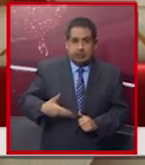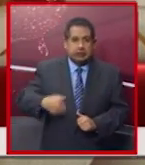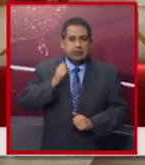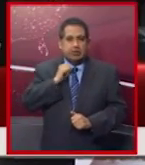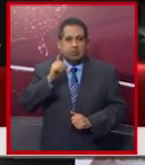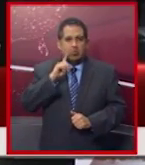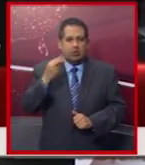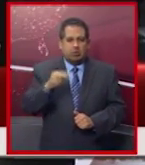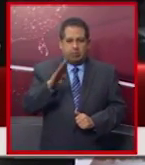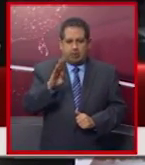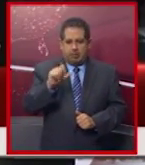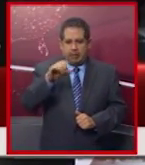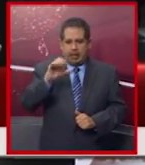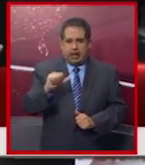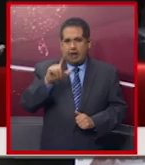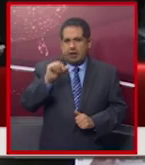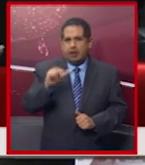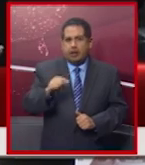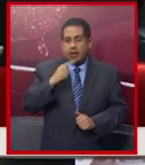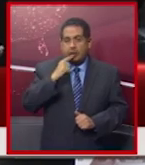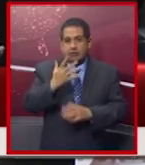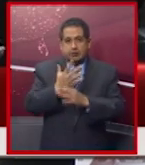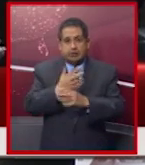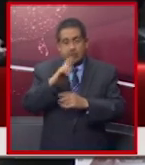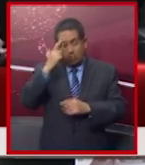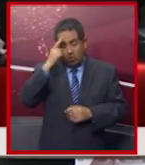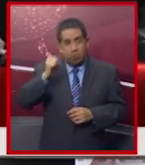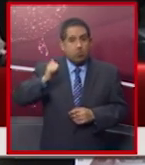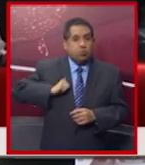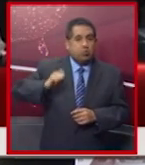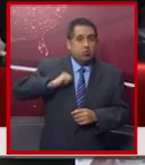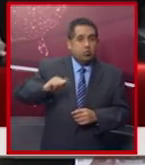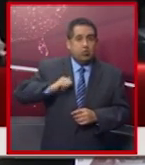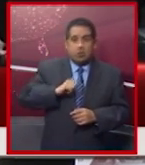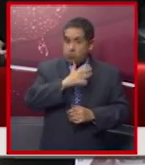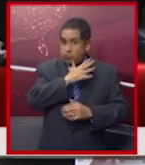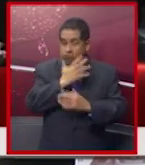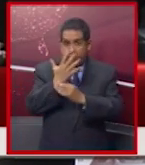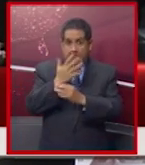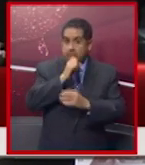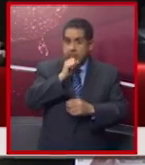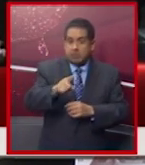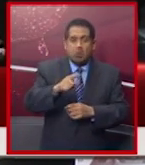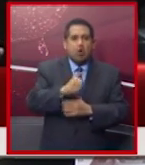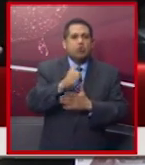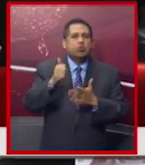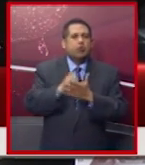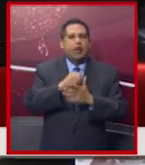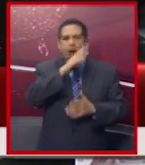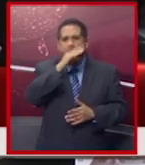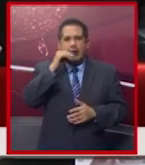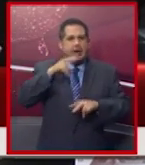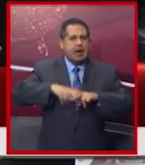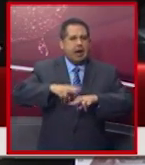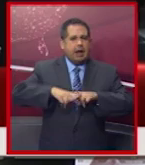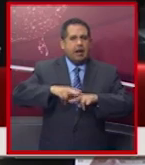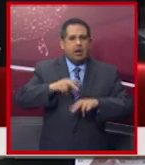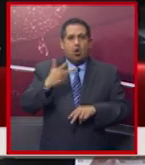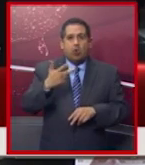senadora Blanca Alcalá, rememoró las palabras finales del discurso que Fidel Castro Ruz dio en Ciudad Libertad, La Habana, el 8 de enero